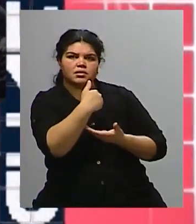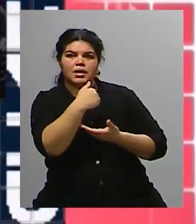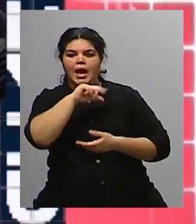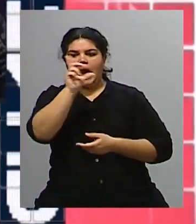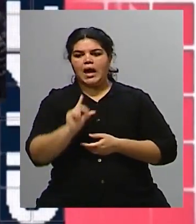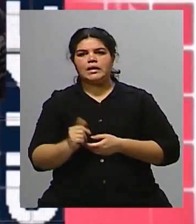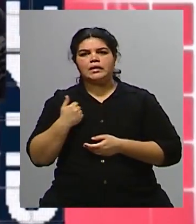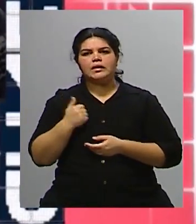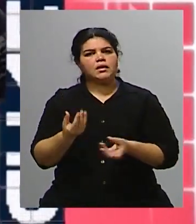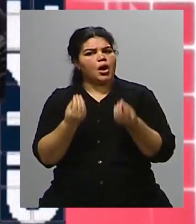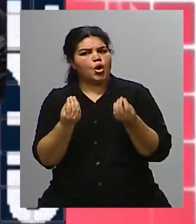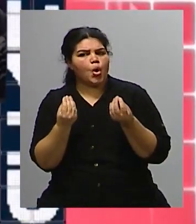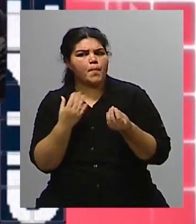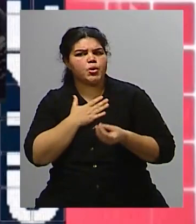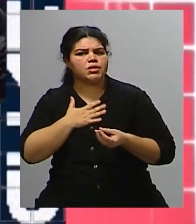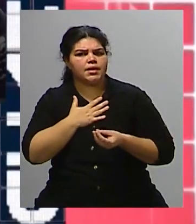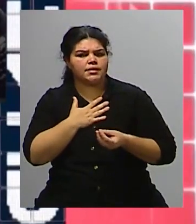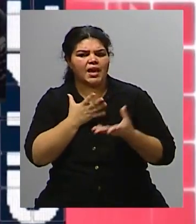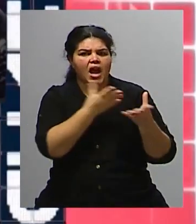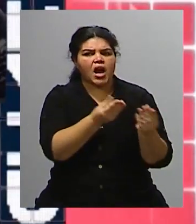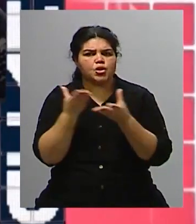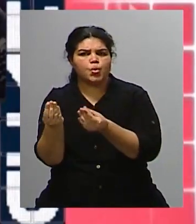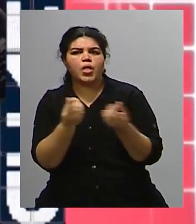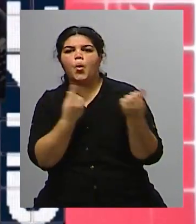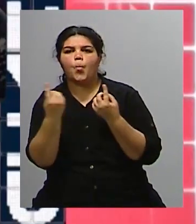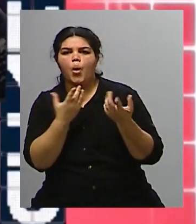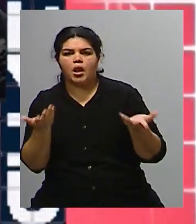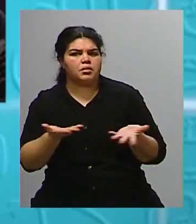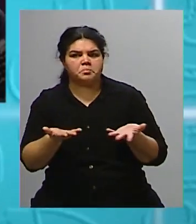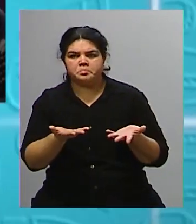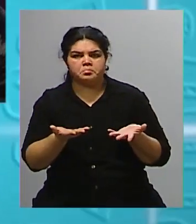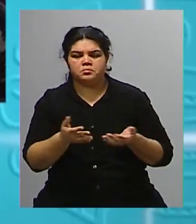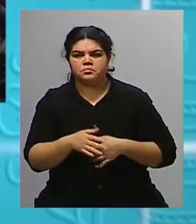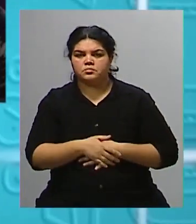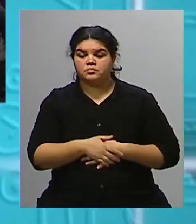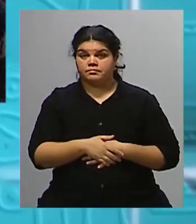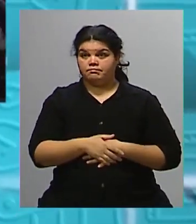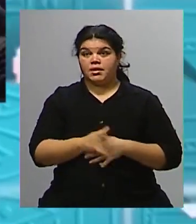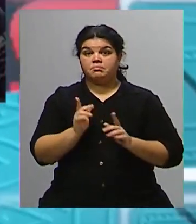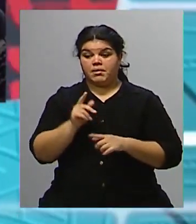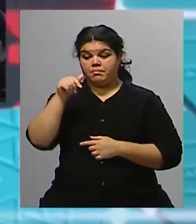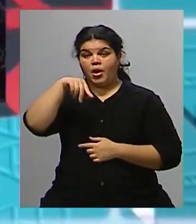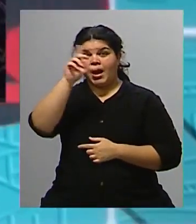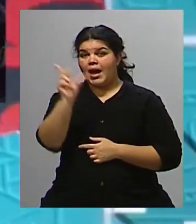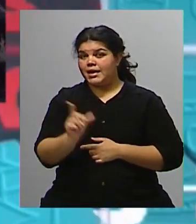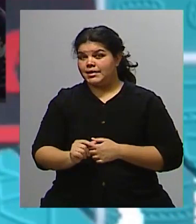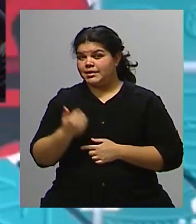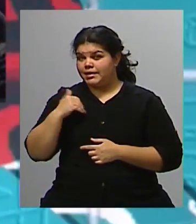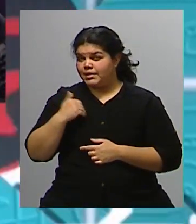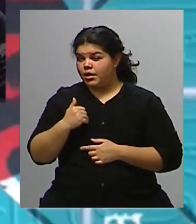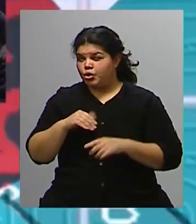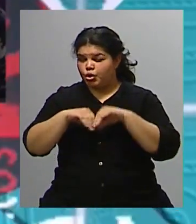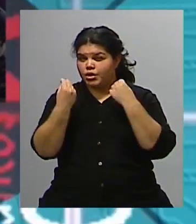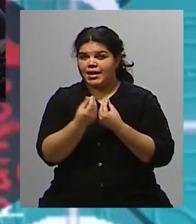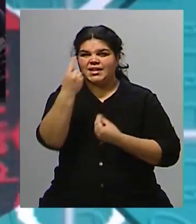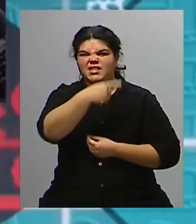Argentina esa situación y qué tipo de ayuda le dio a esas personas? Bueno, la Argentina más o menos recibió algo así como